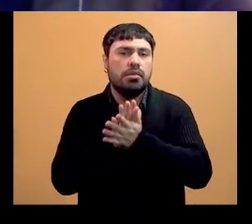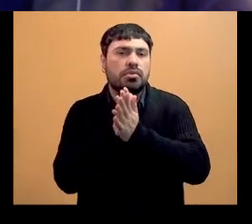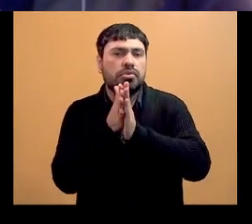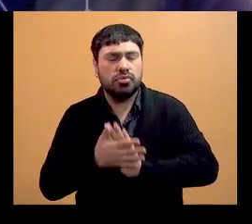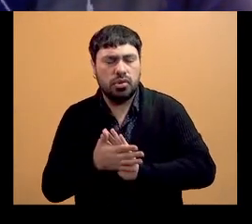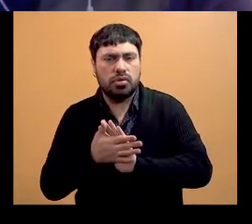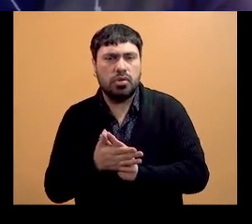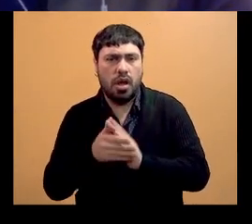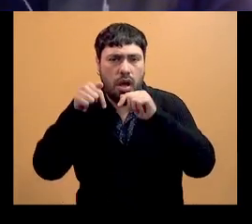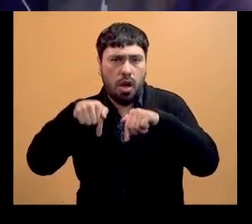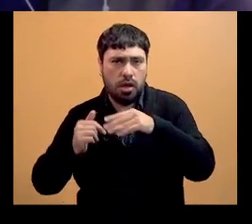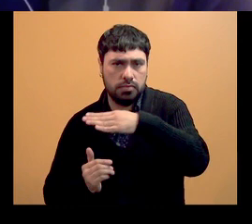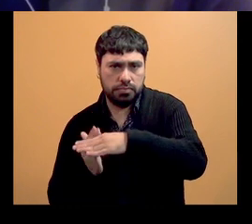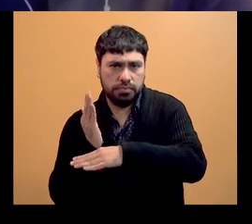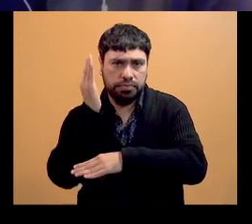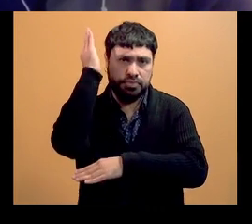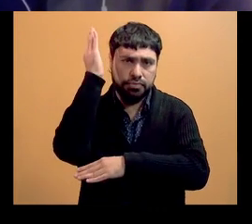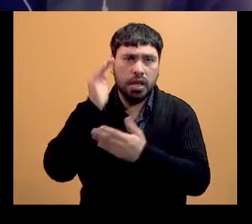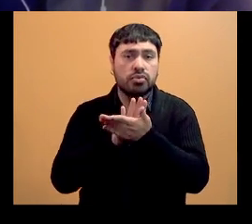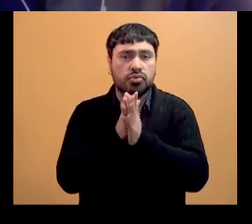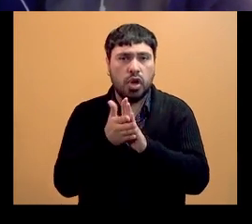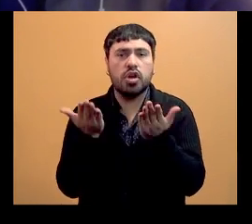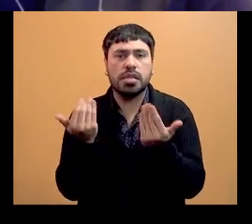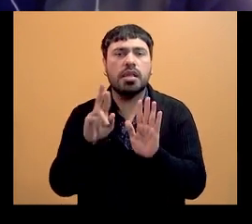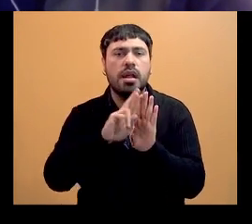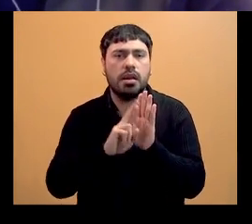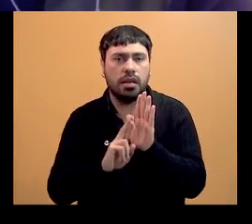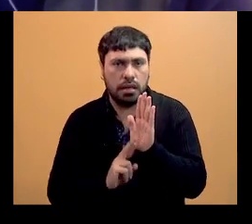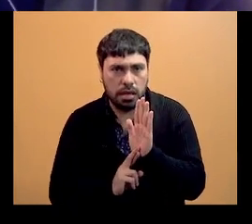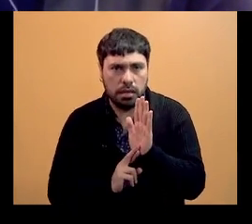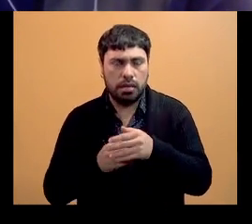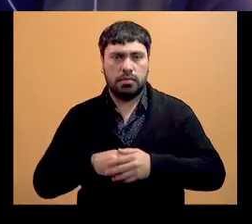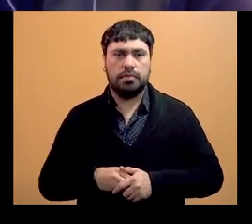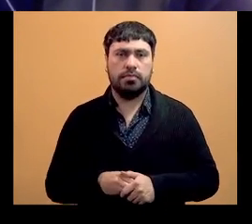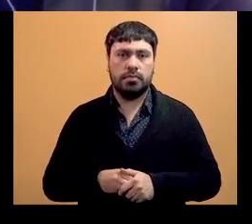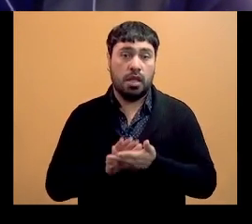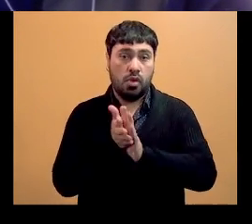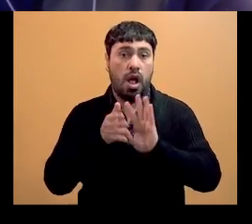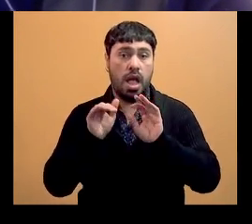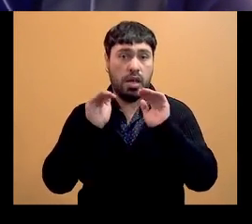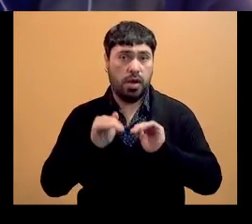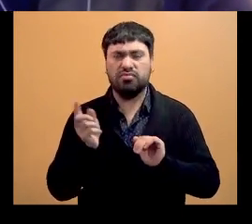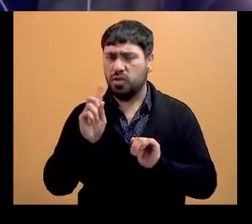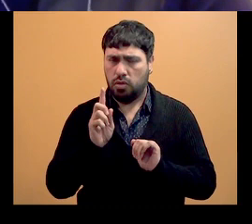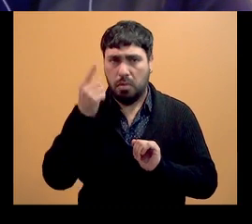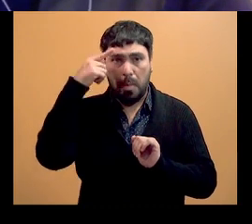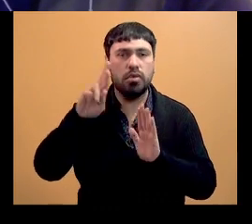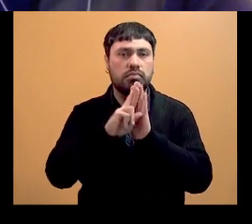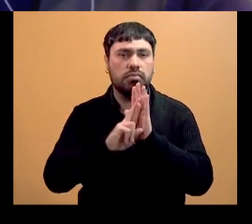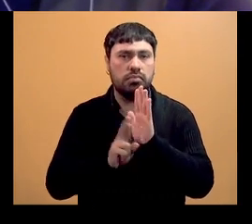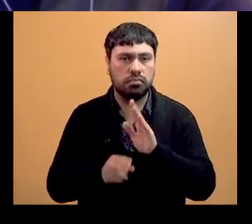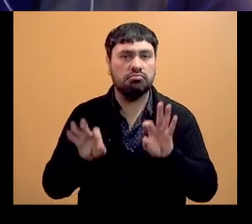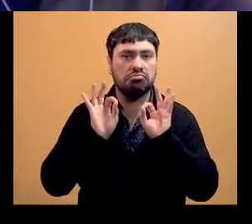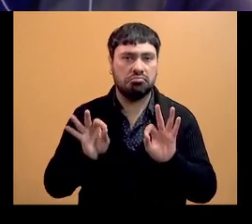atmósfera. Todos los lanzamientos modernos tienen que tener un plan de mitigación por el estilo, no necesariamente de las mismas características, pero tienen que asegurar que los